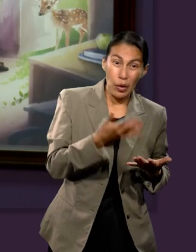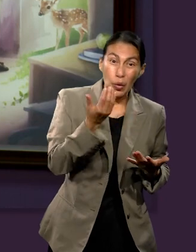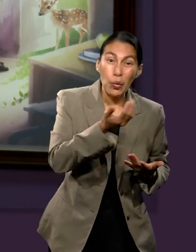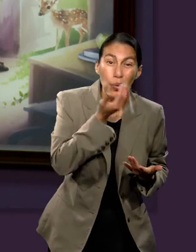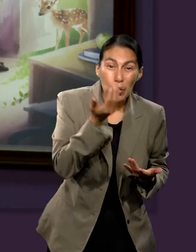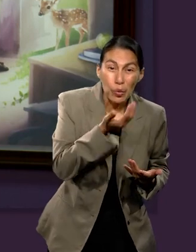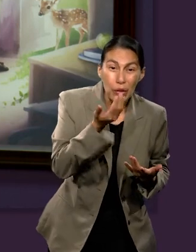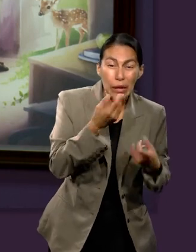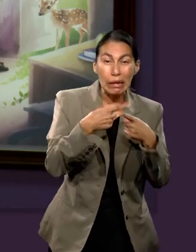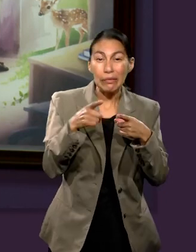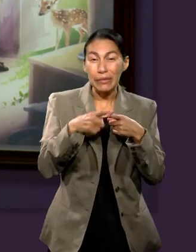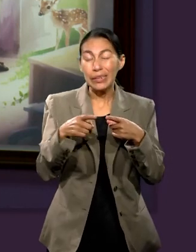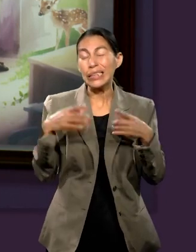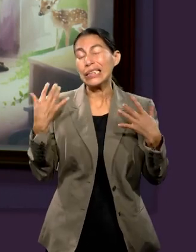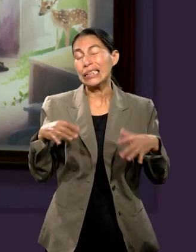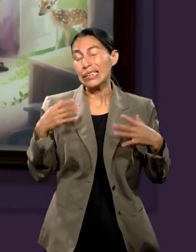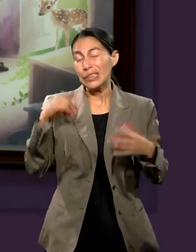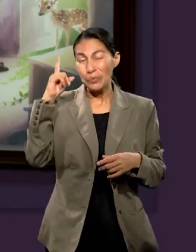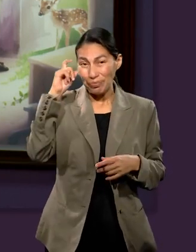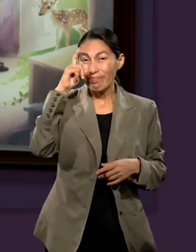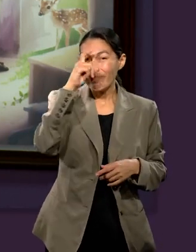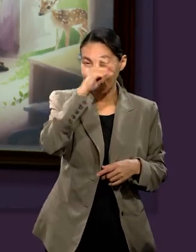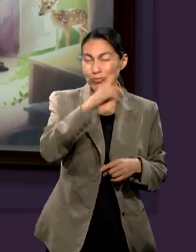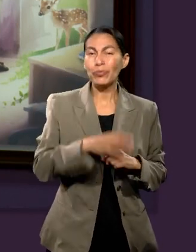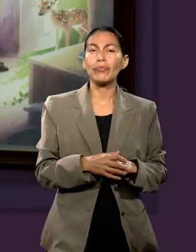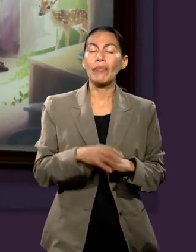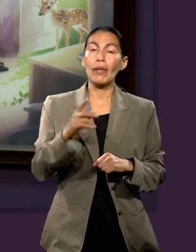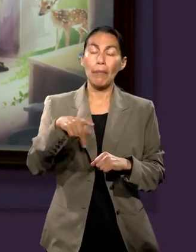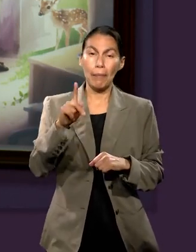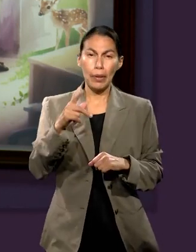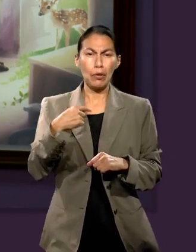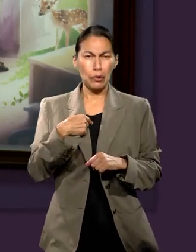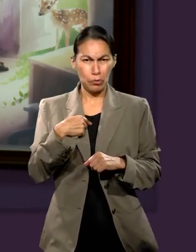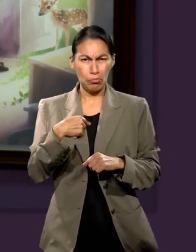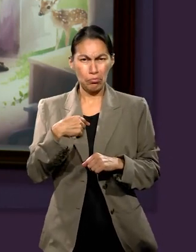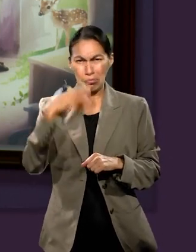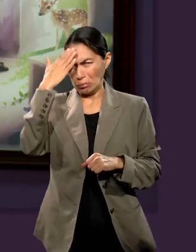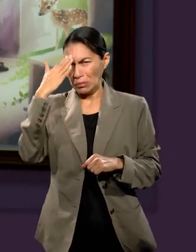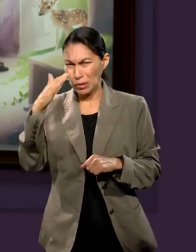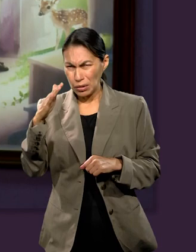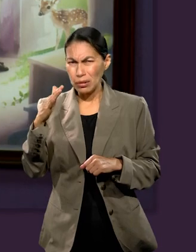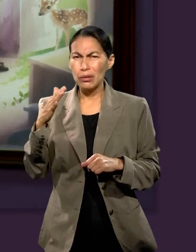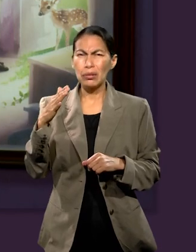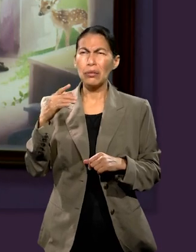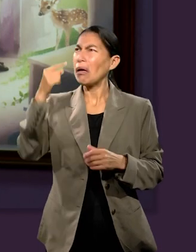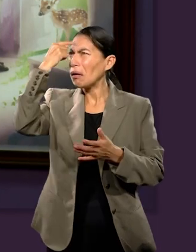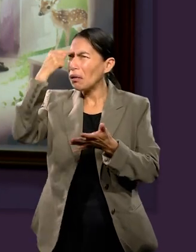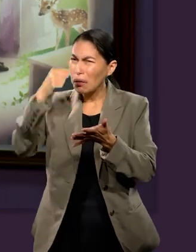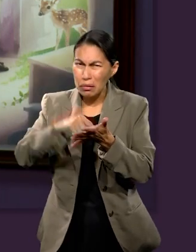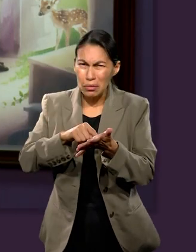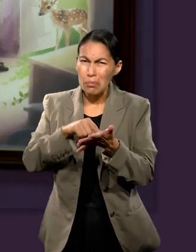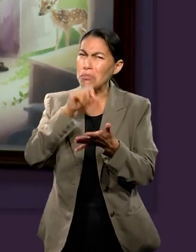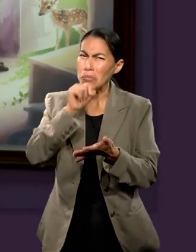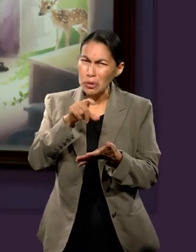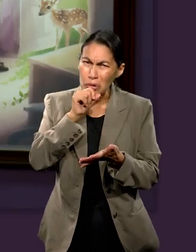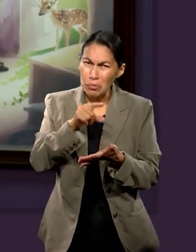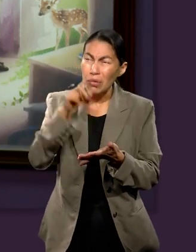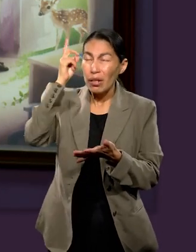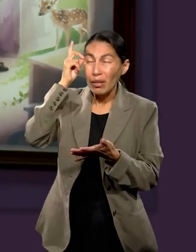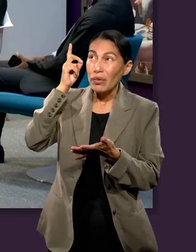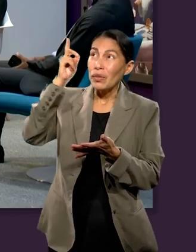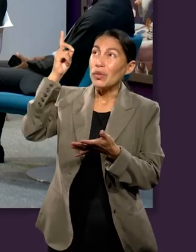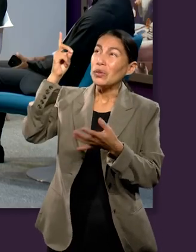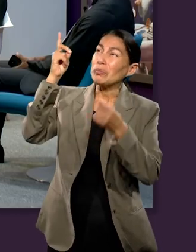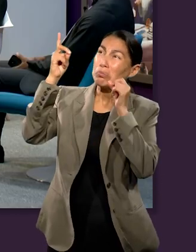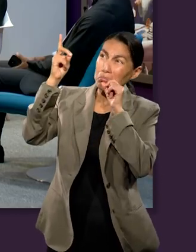vengo de otro país y venir a otro país donde la cultura es muy diferente puede ser algo difícil pero el hecho de que